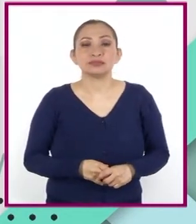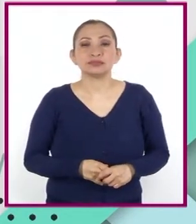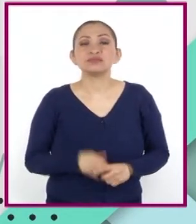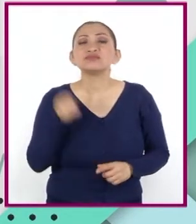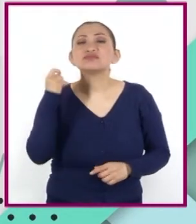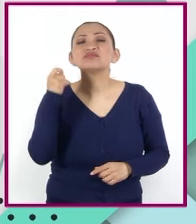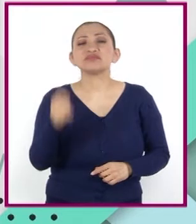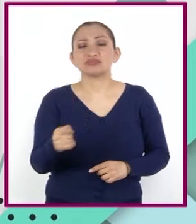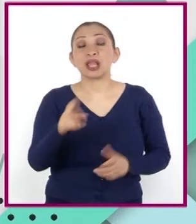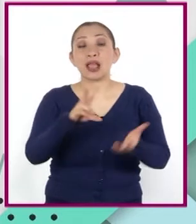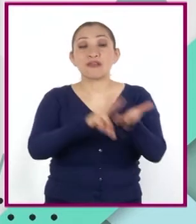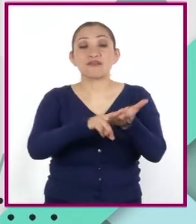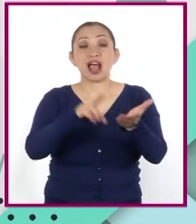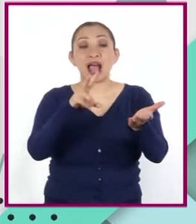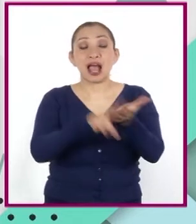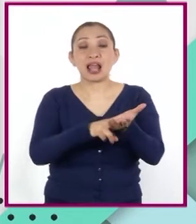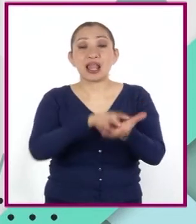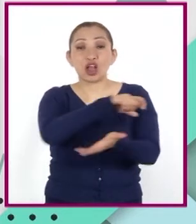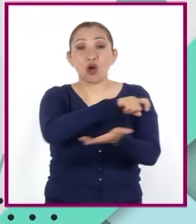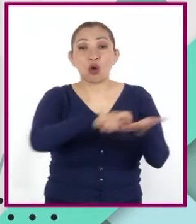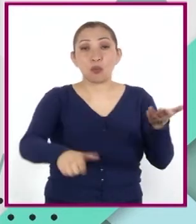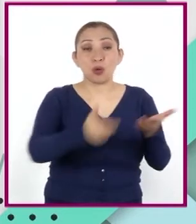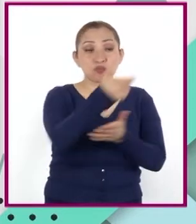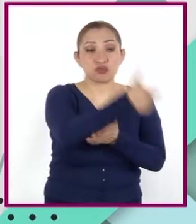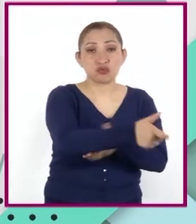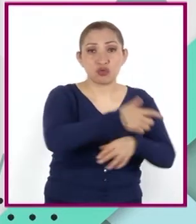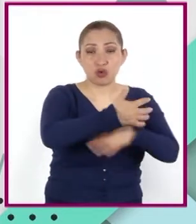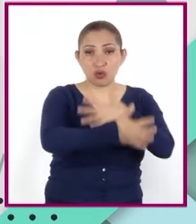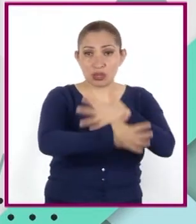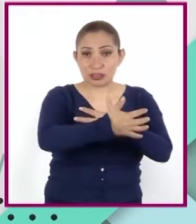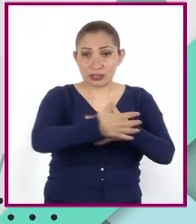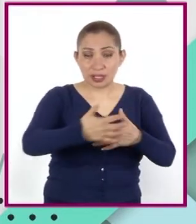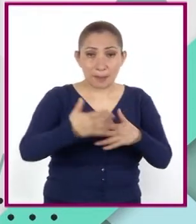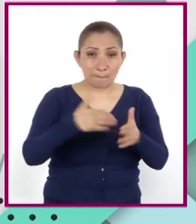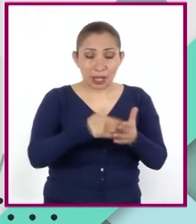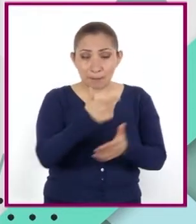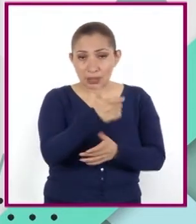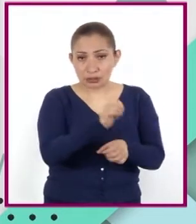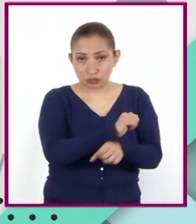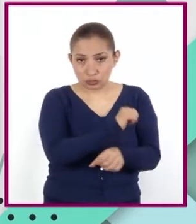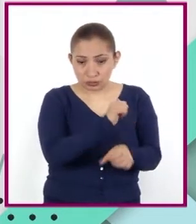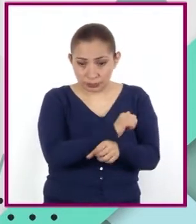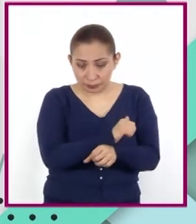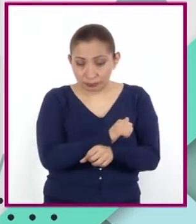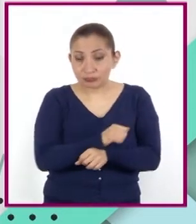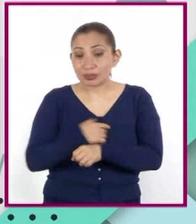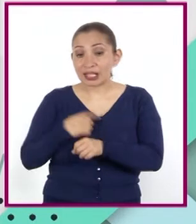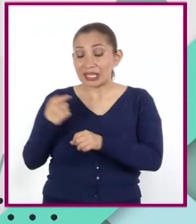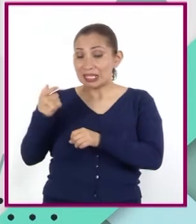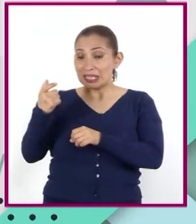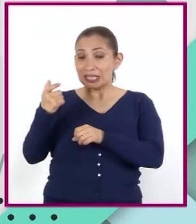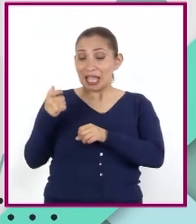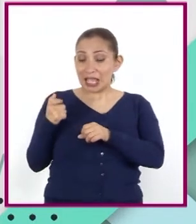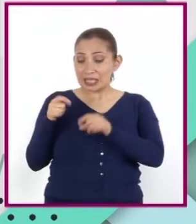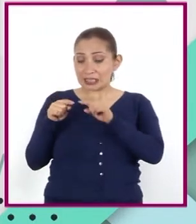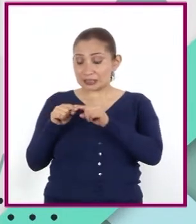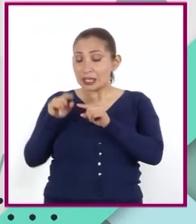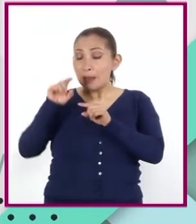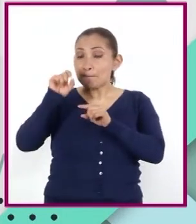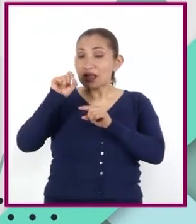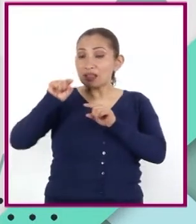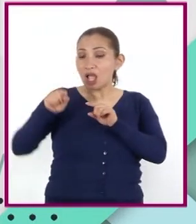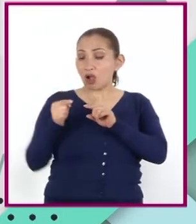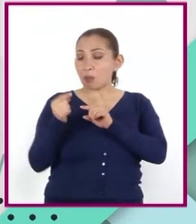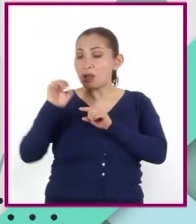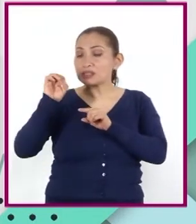que representa el valor de compra del vehículo. Y el corte con el eje X está en 20,0,